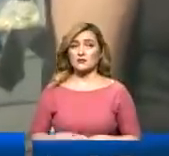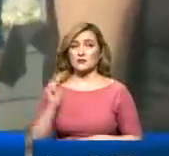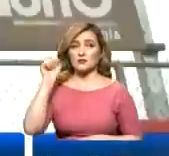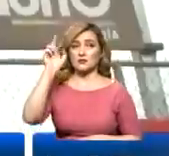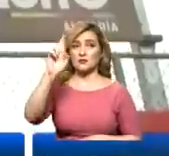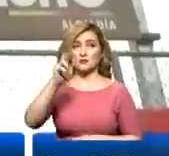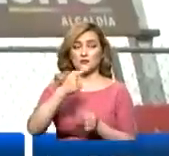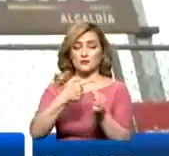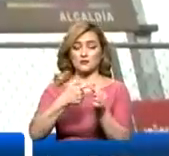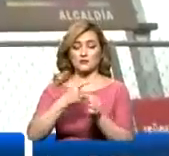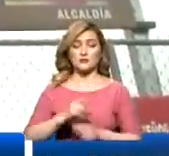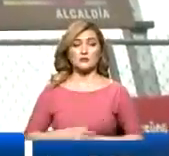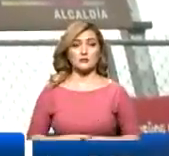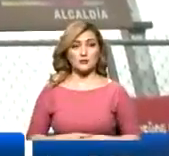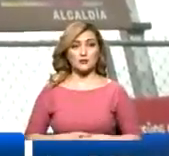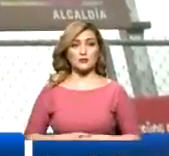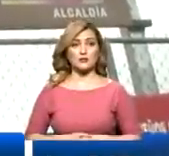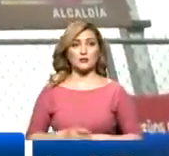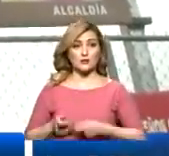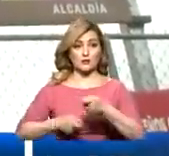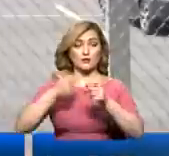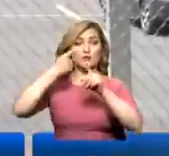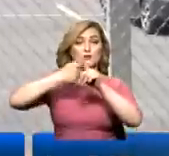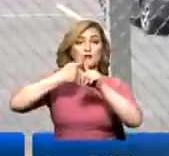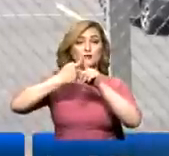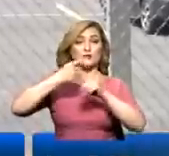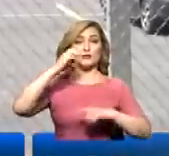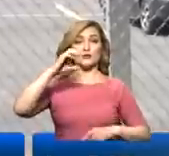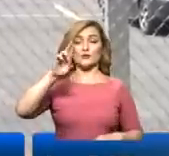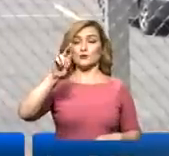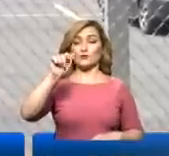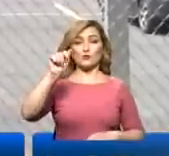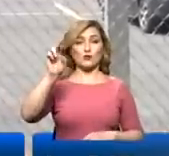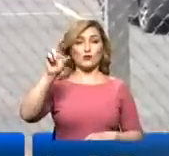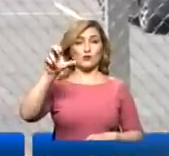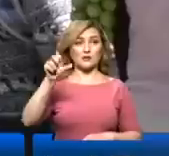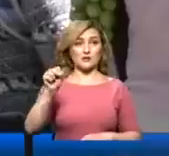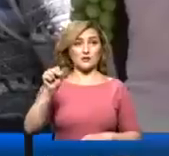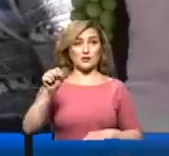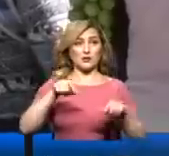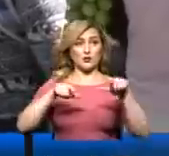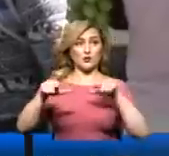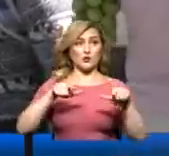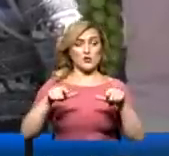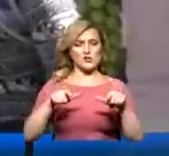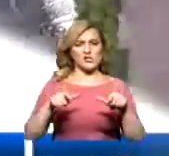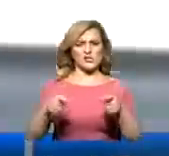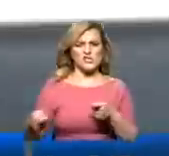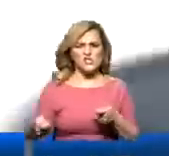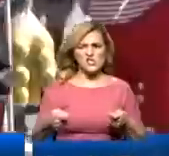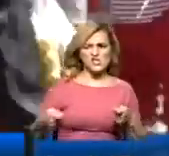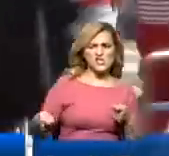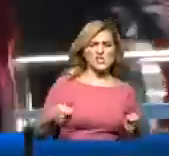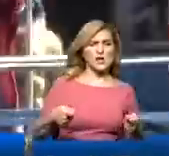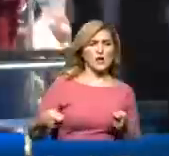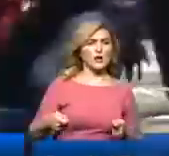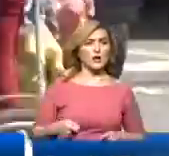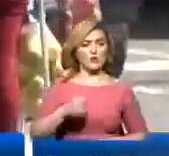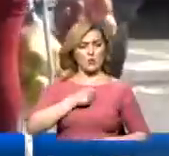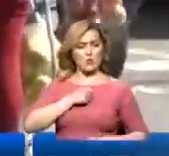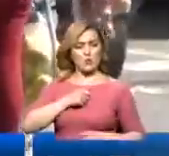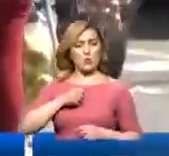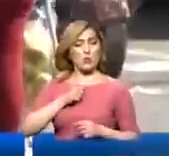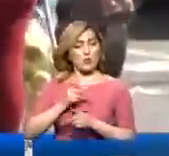sur de Quito, a las vendedoras del mercado Las Cuadras les tocó pelear el espacio, según dicen. Decidieron sacar a la calle